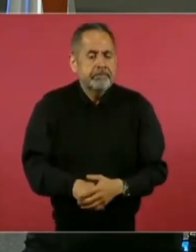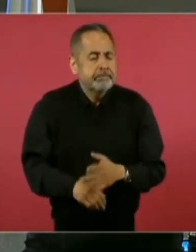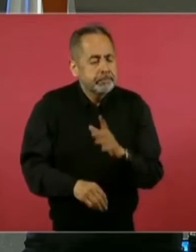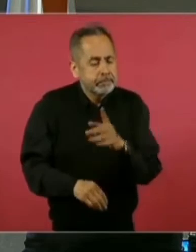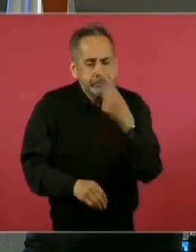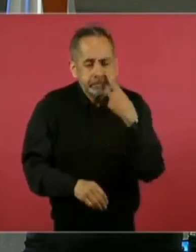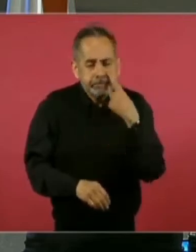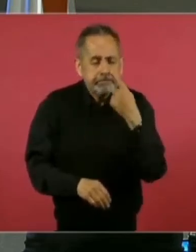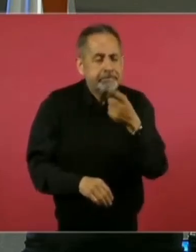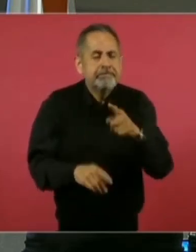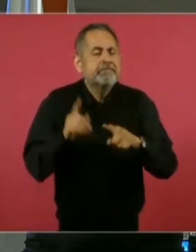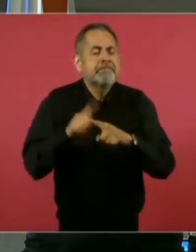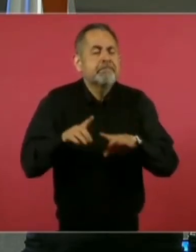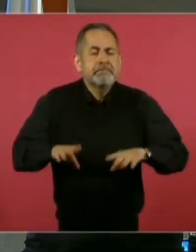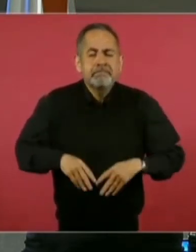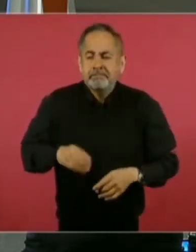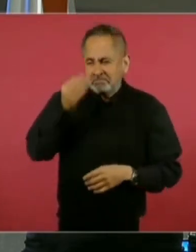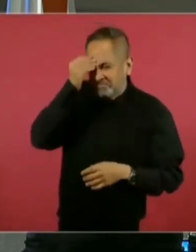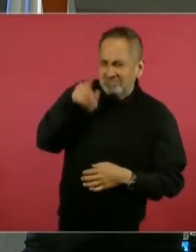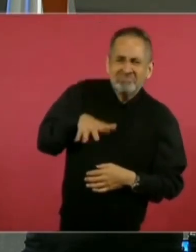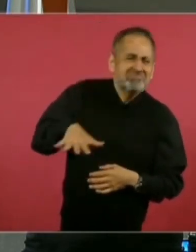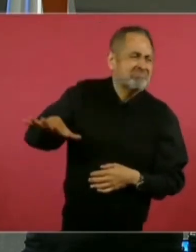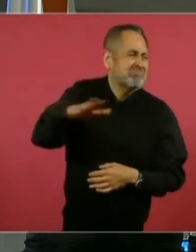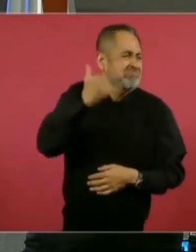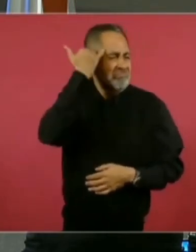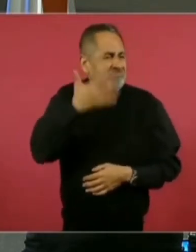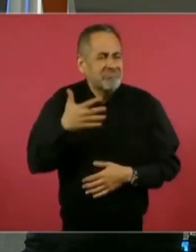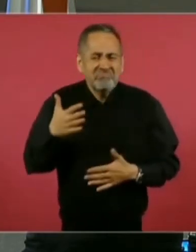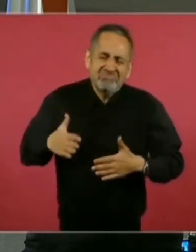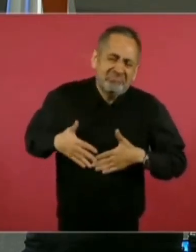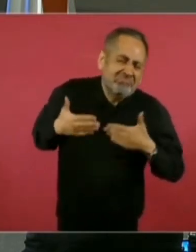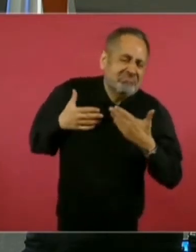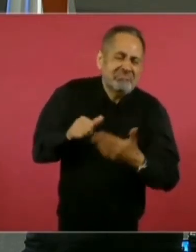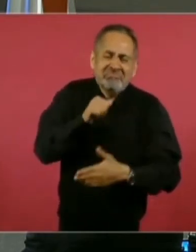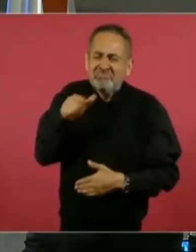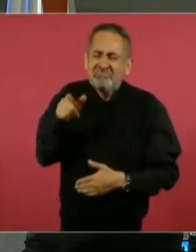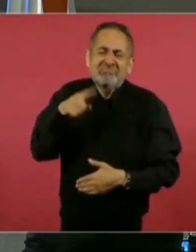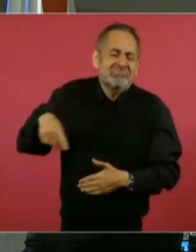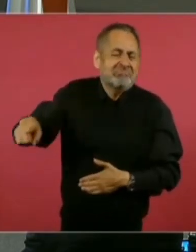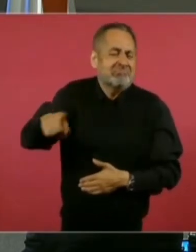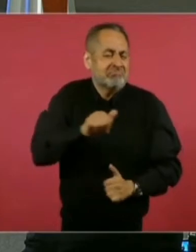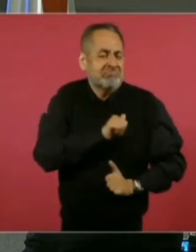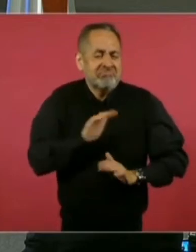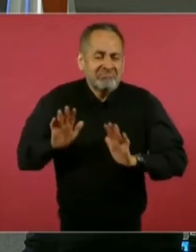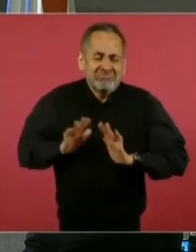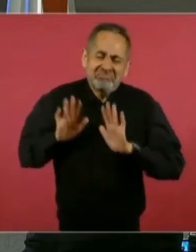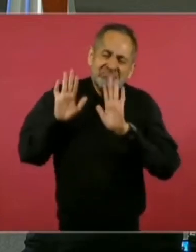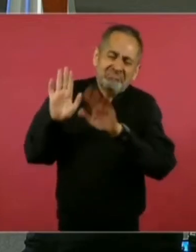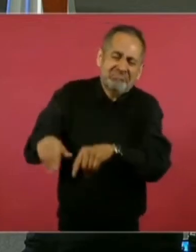conviene de que tengamos un ejército debilitado,